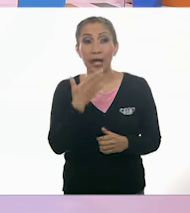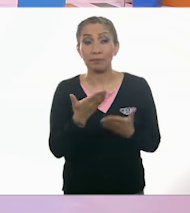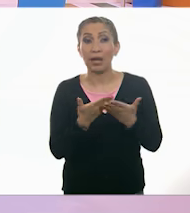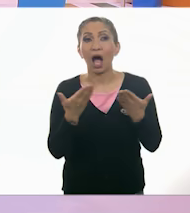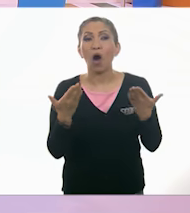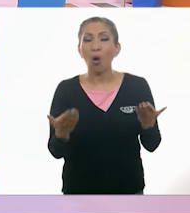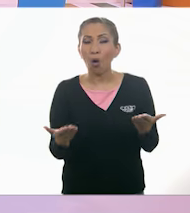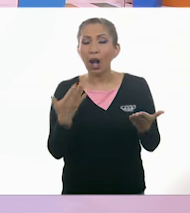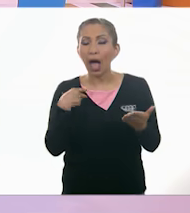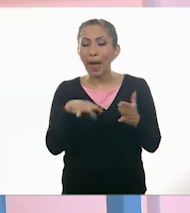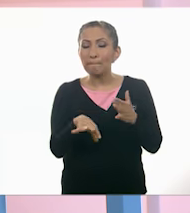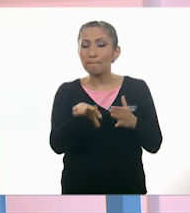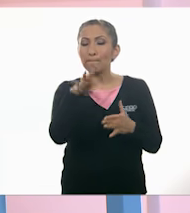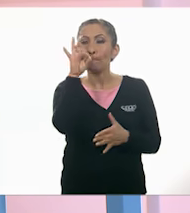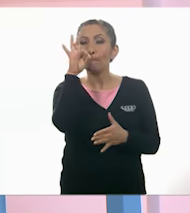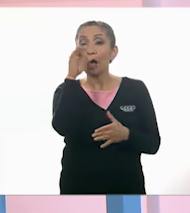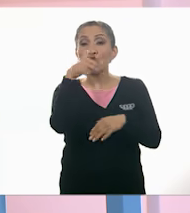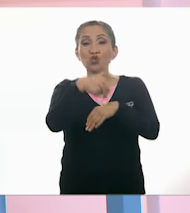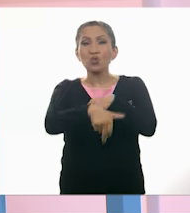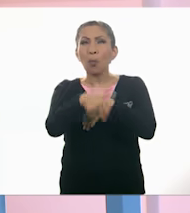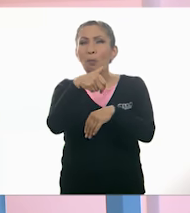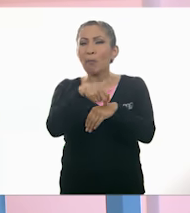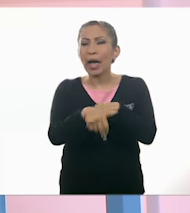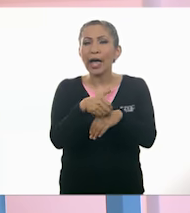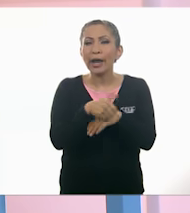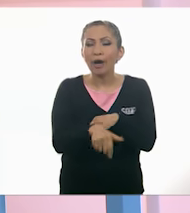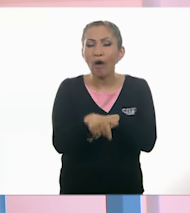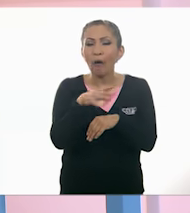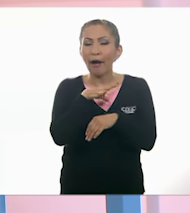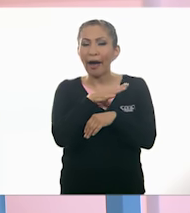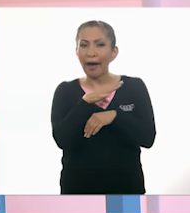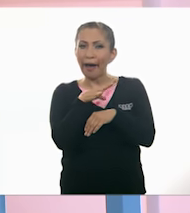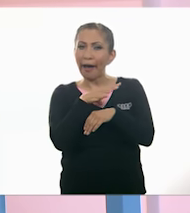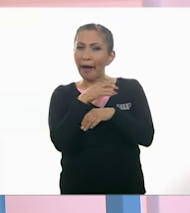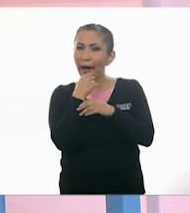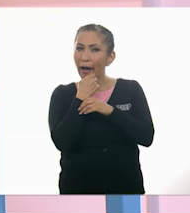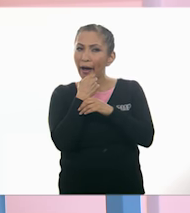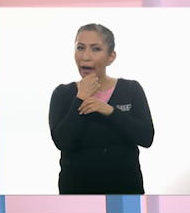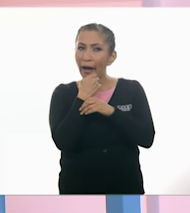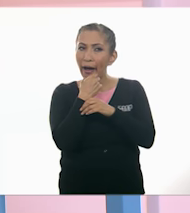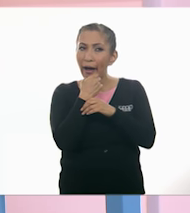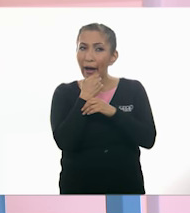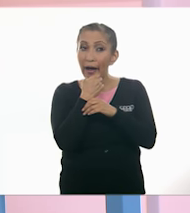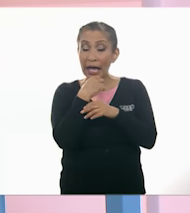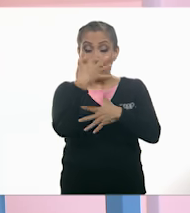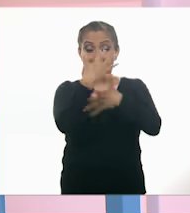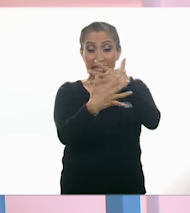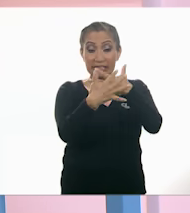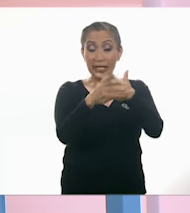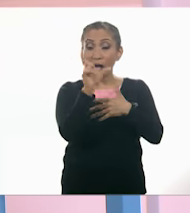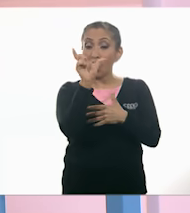ahora vamos a encontrar el número que se encuentra dos